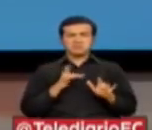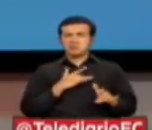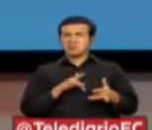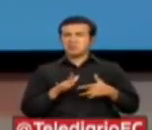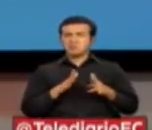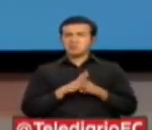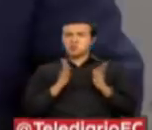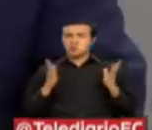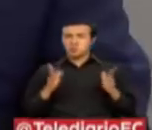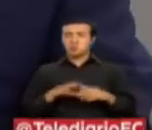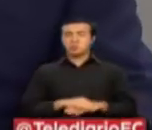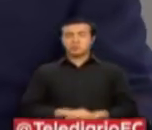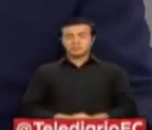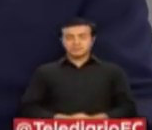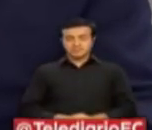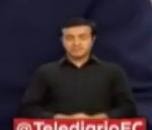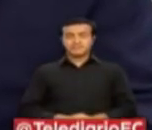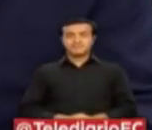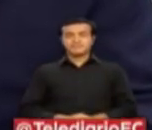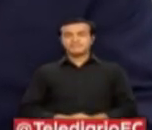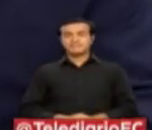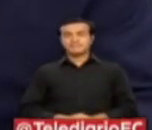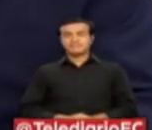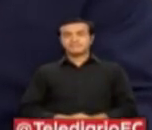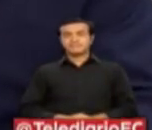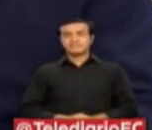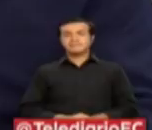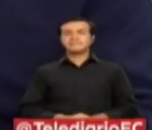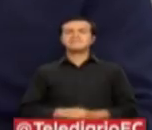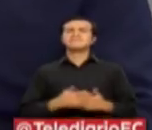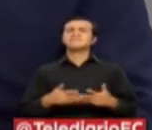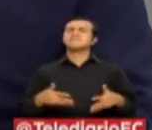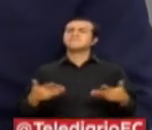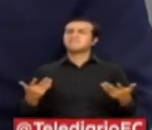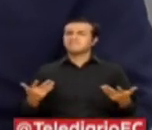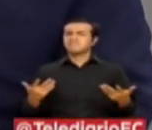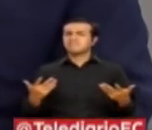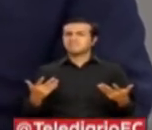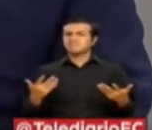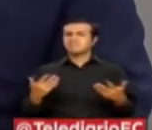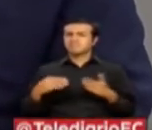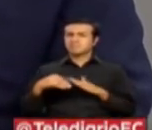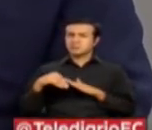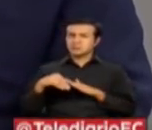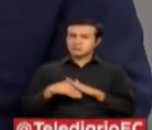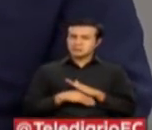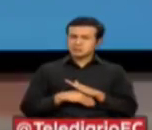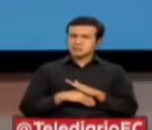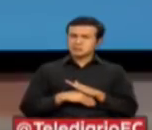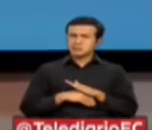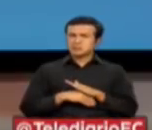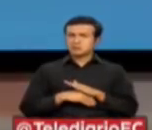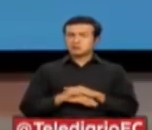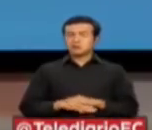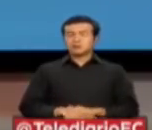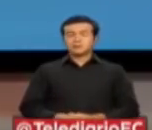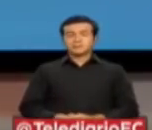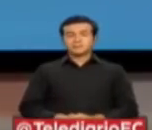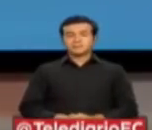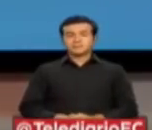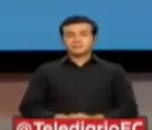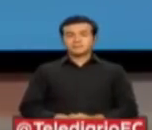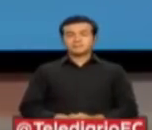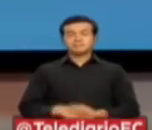indicador. En términos generales, ¿qué tan pronunciada es la caída en esta materia? Pues